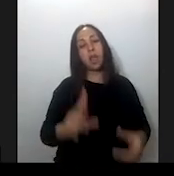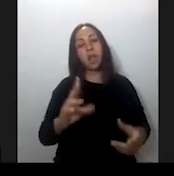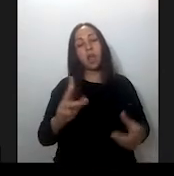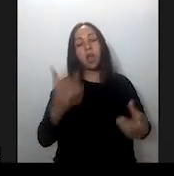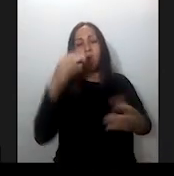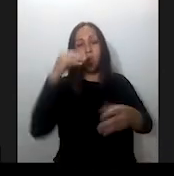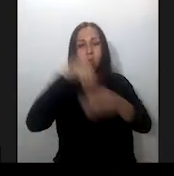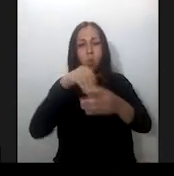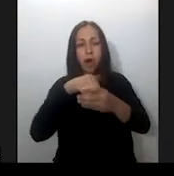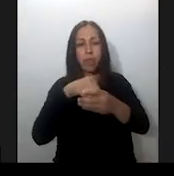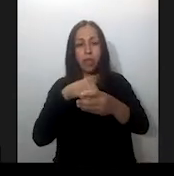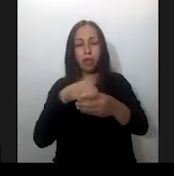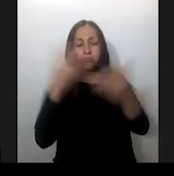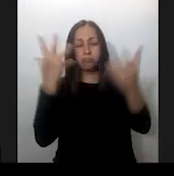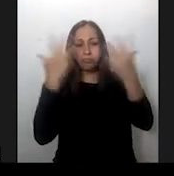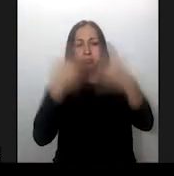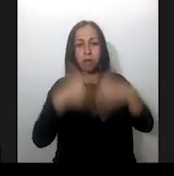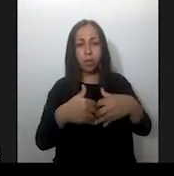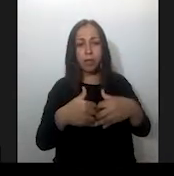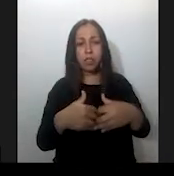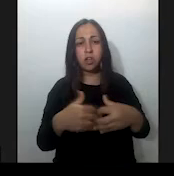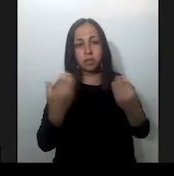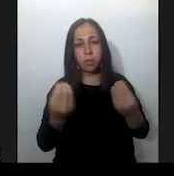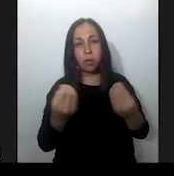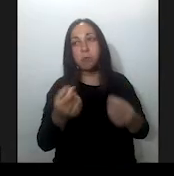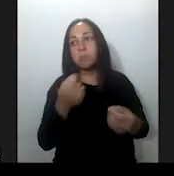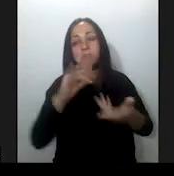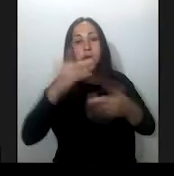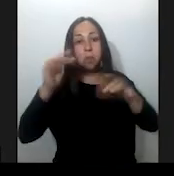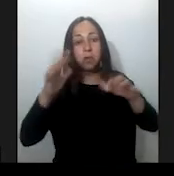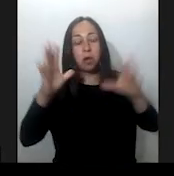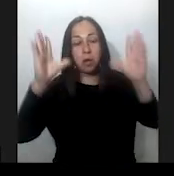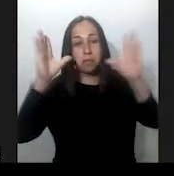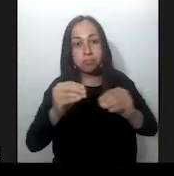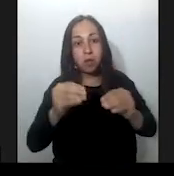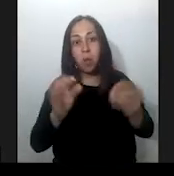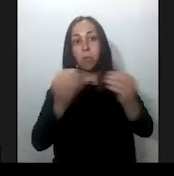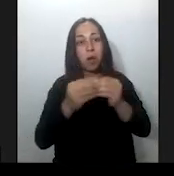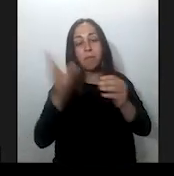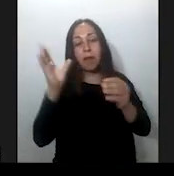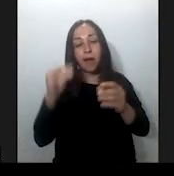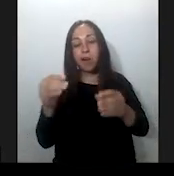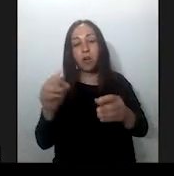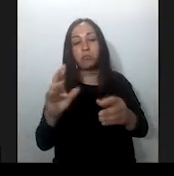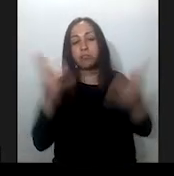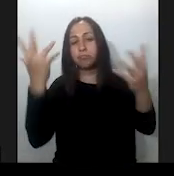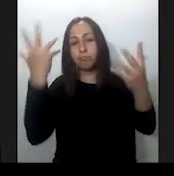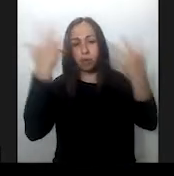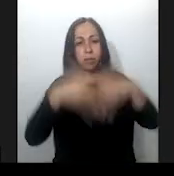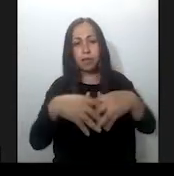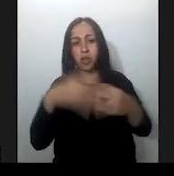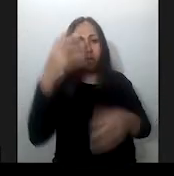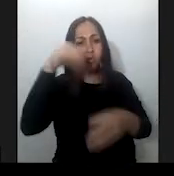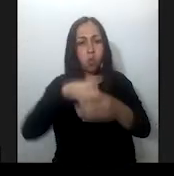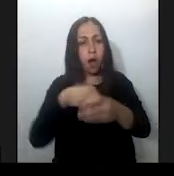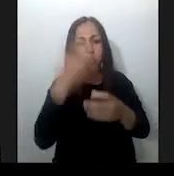auto guardado. Eso está bueno tenerlo configurado, por en el caso, no sé, que se nos apague la computadora o tengamos algún problema. Si tenemos el auto